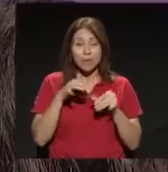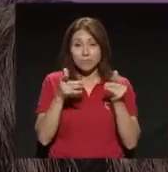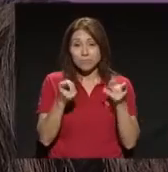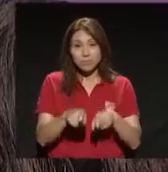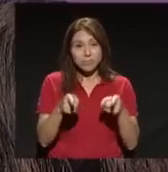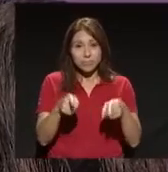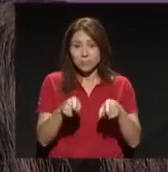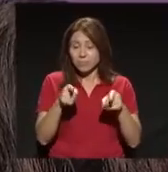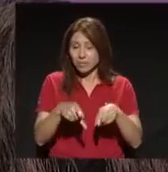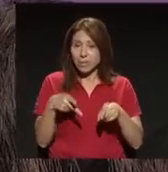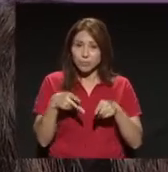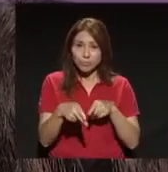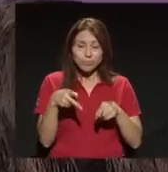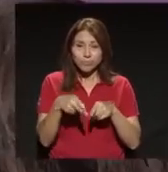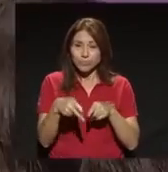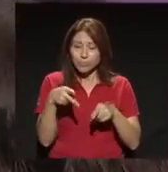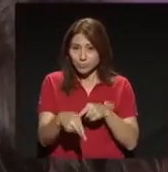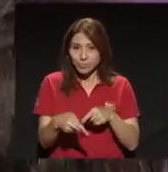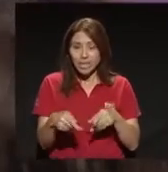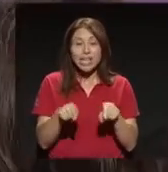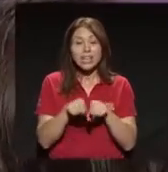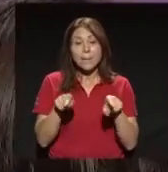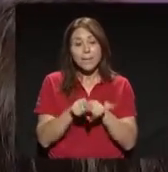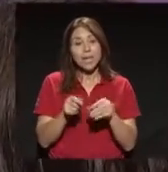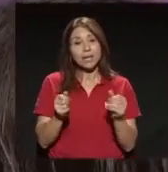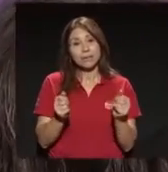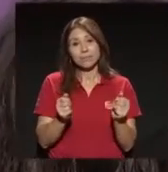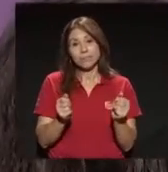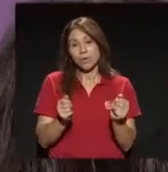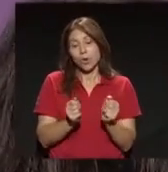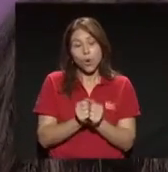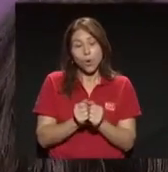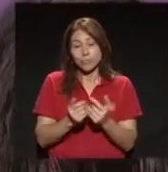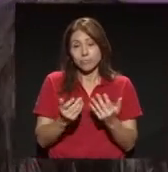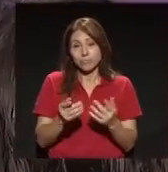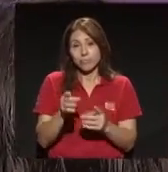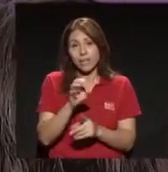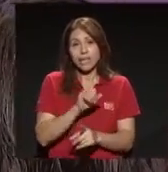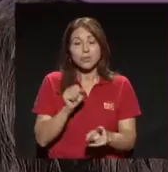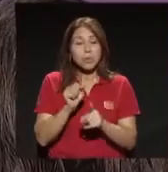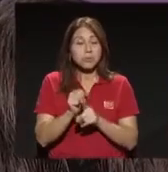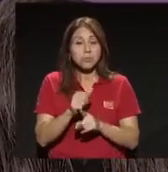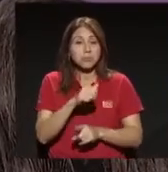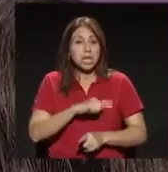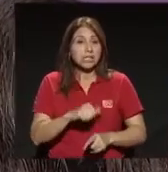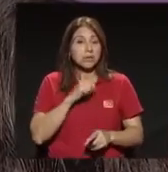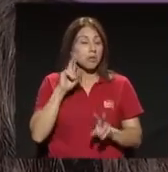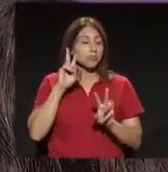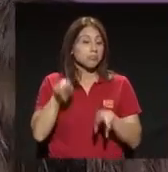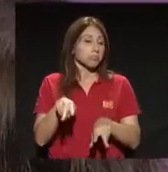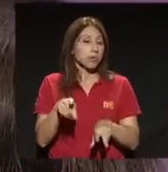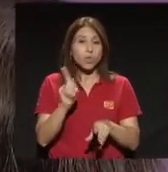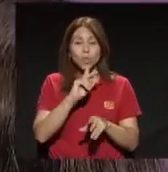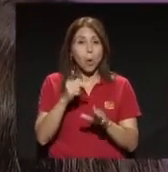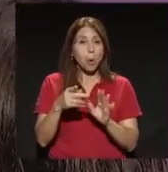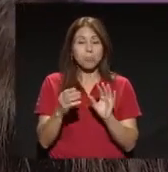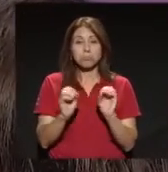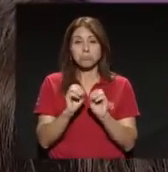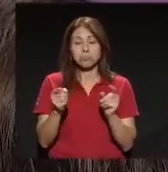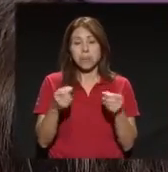y también con el con el verdad la vista gorda de las autoridades que tampoco hacen nada para impedir esos